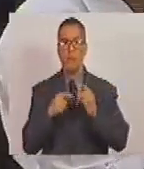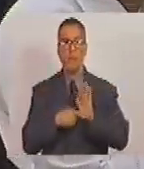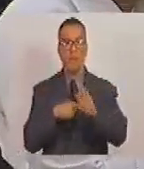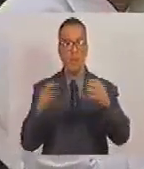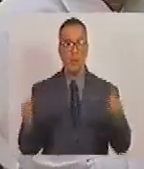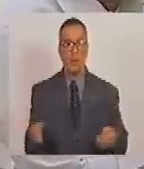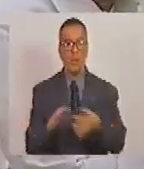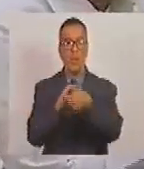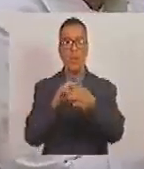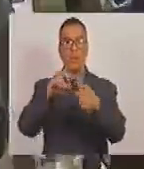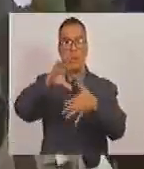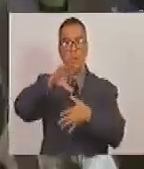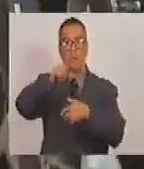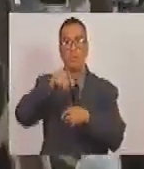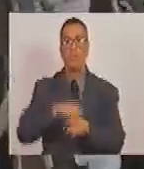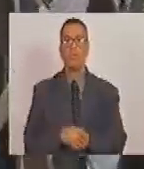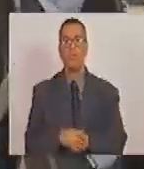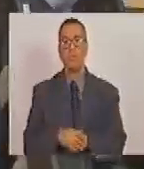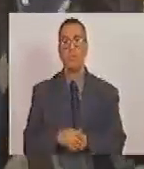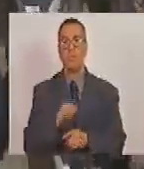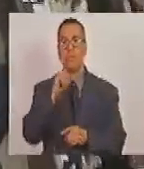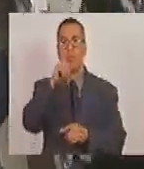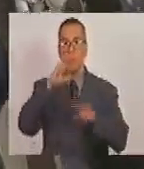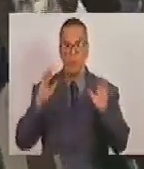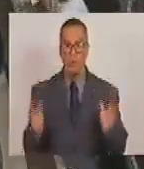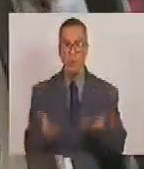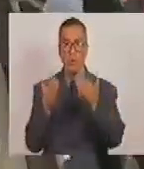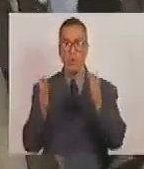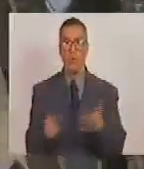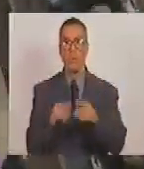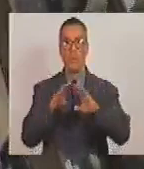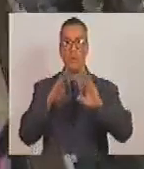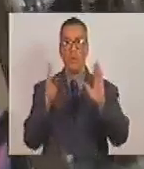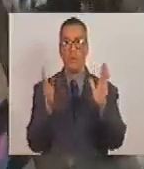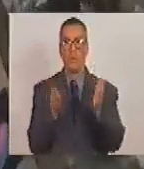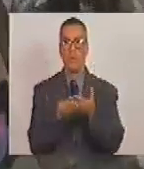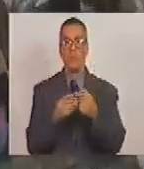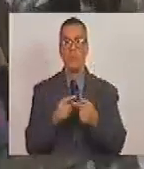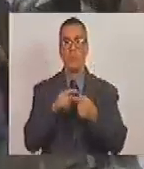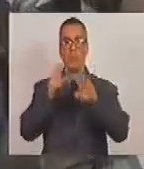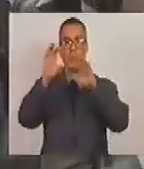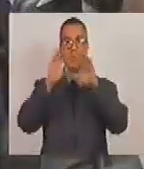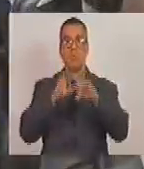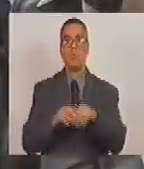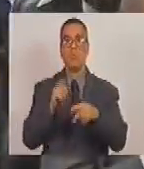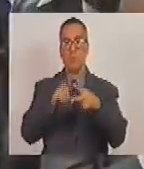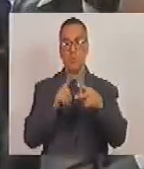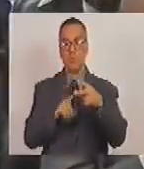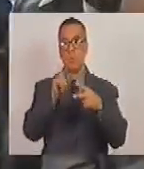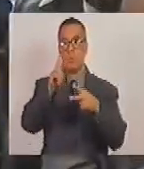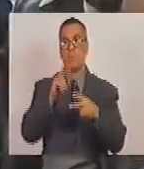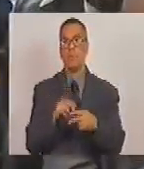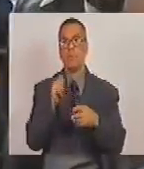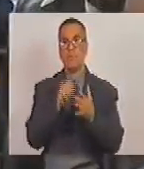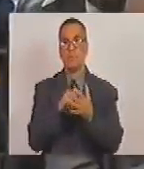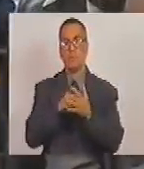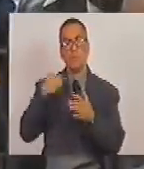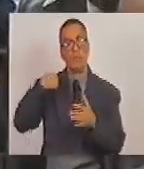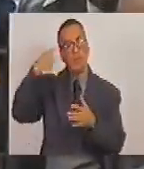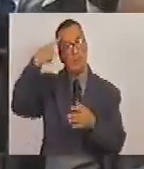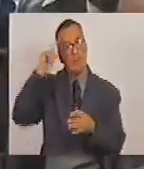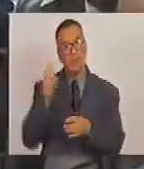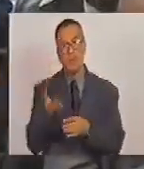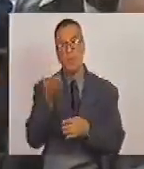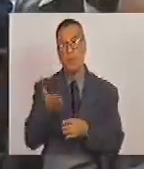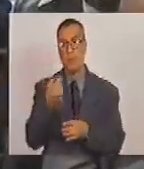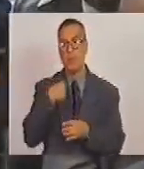unidad latinoamericana y como uno de los impulsores del mundo multipolar. En segundo punto, creemos que es